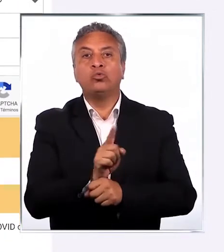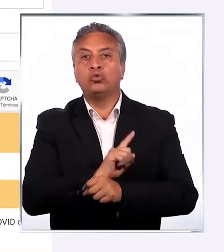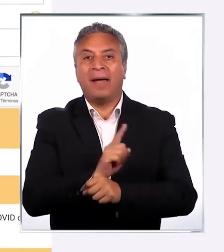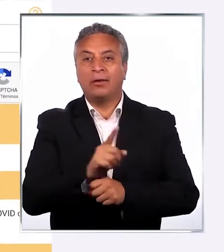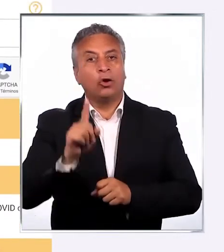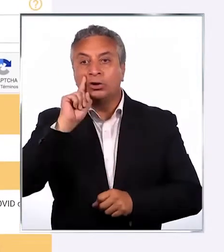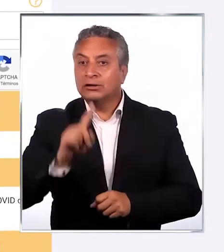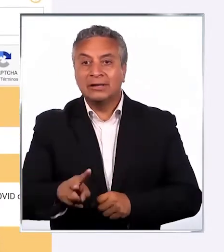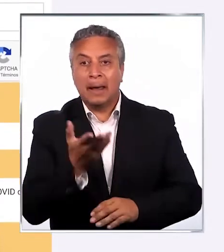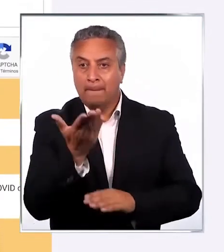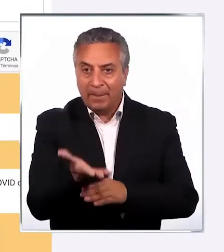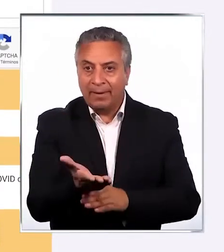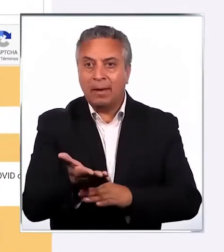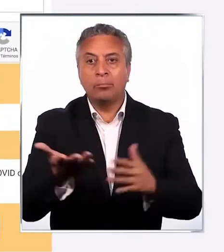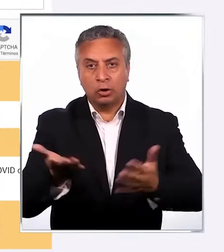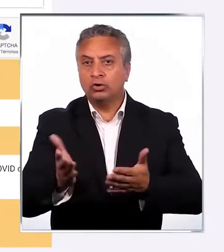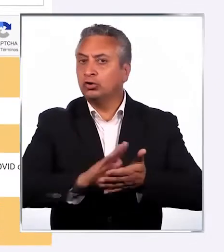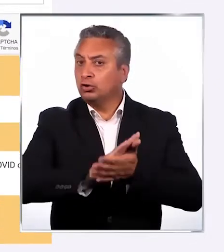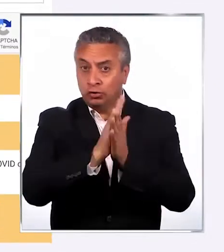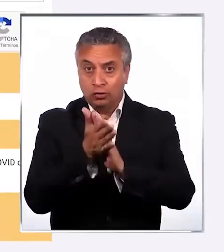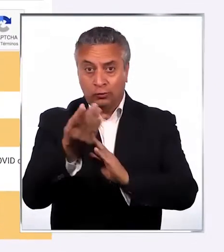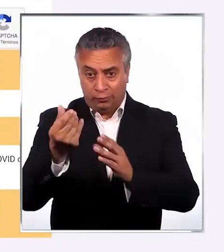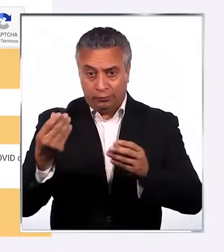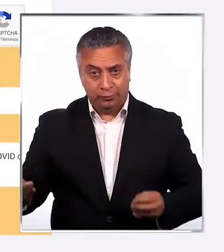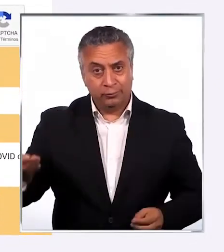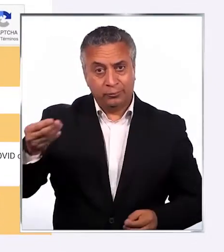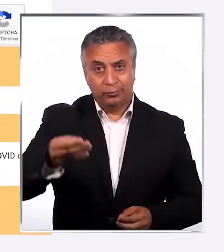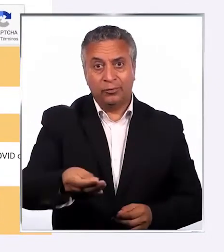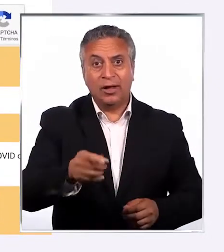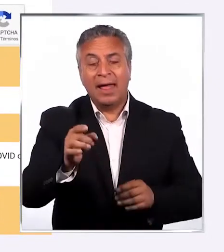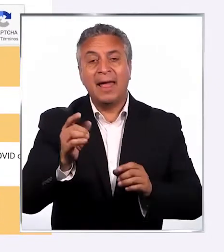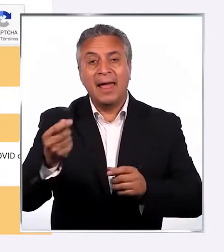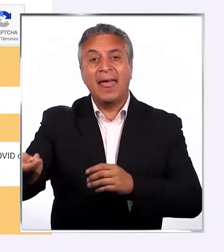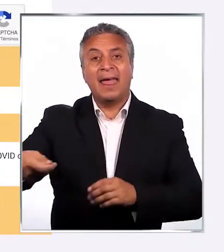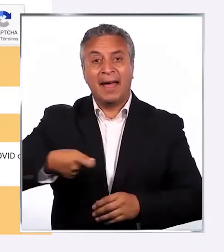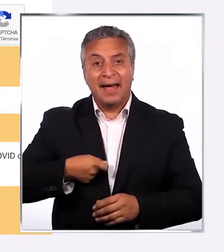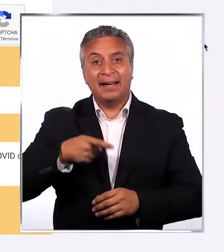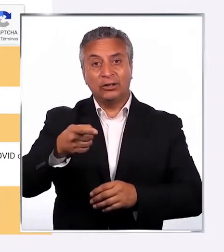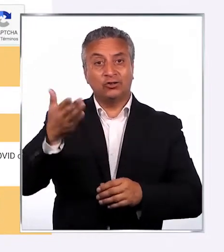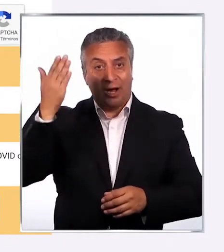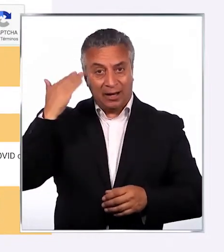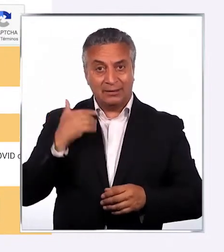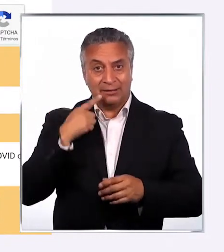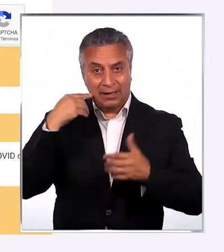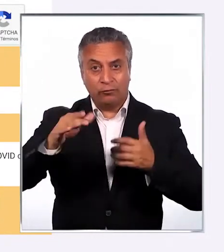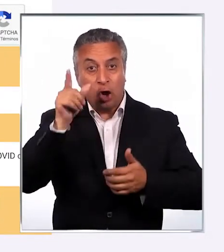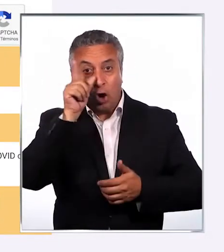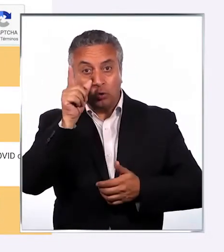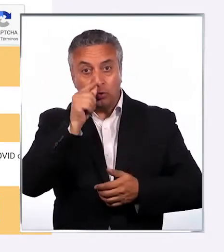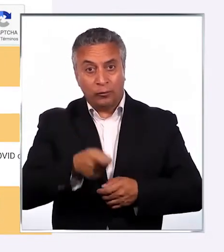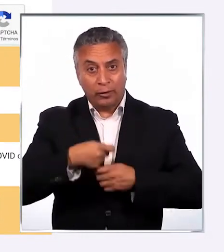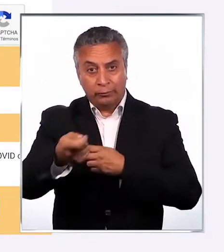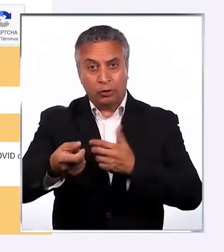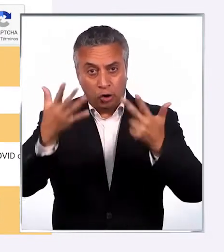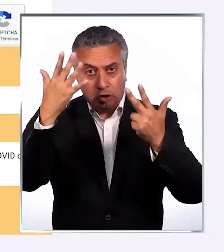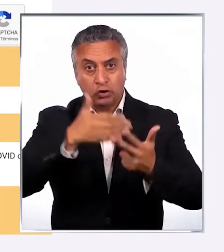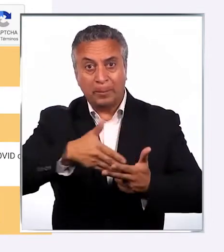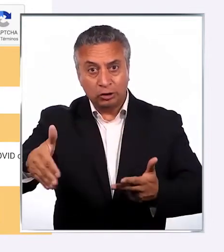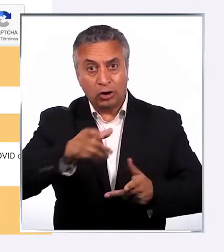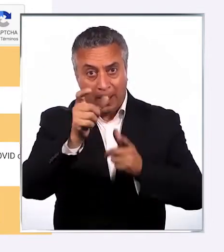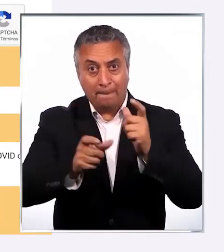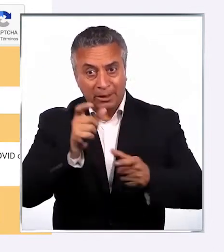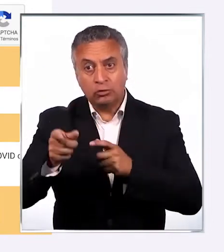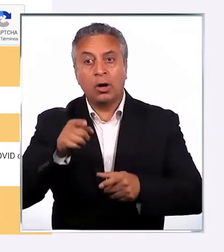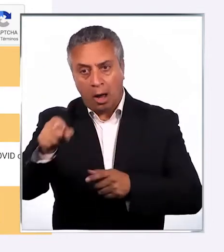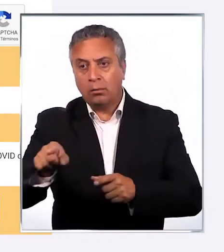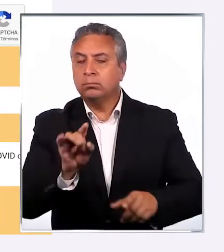automática, sin solicitud, porque todos aquellos que han recibido el ingreso familiar de emergencia 6, ese que entregamos en octubre a más de 8 millones